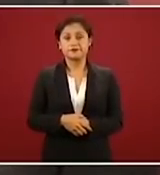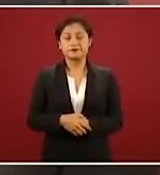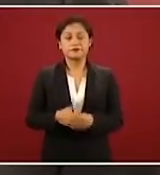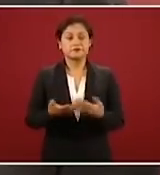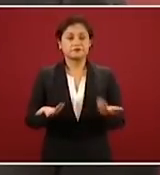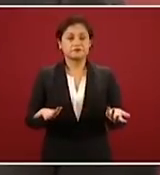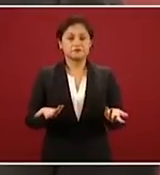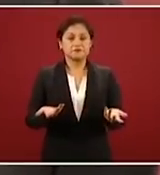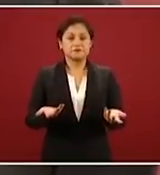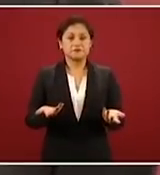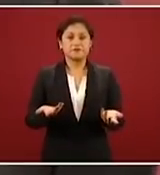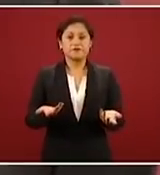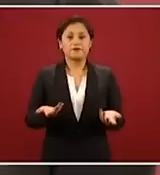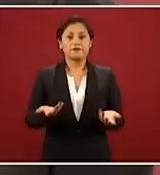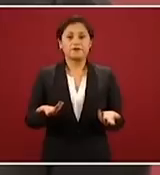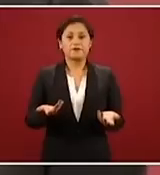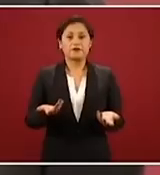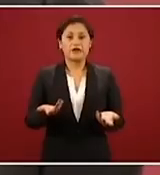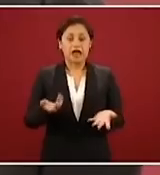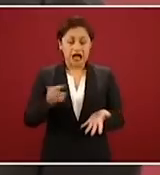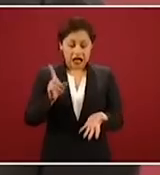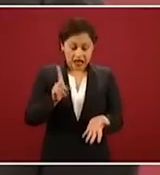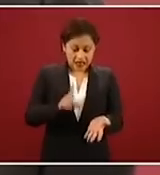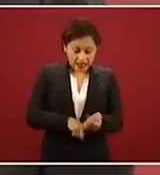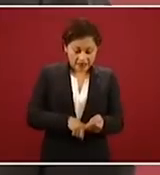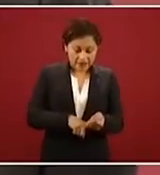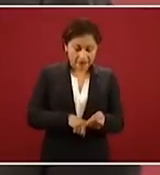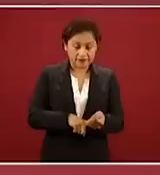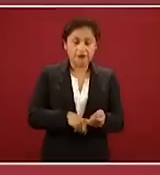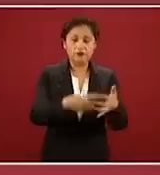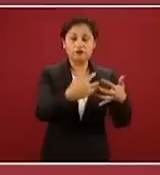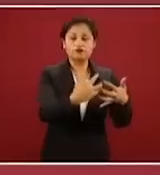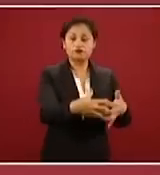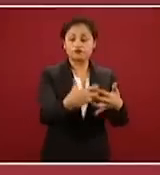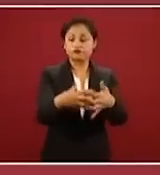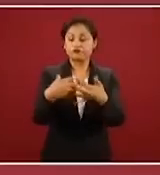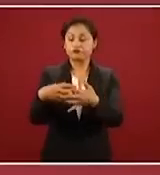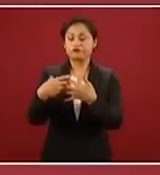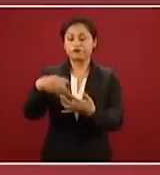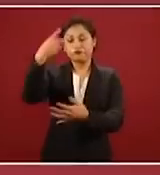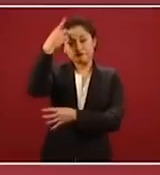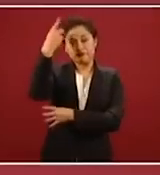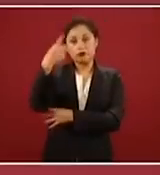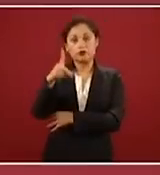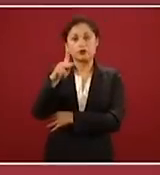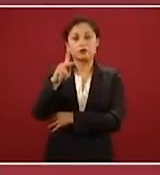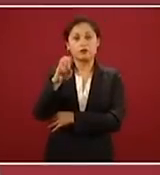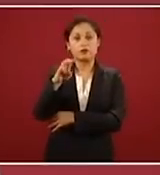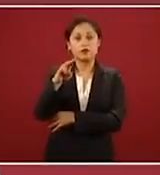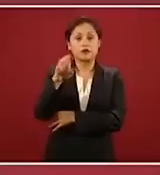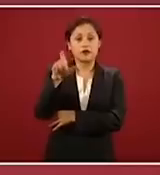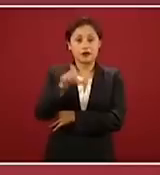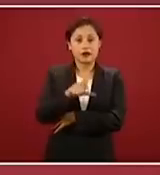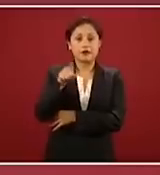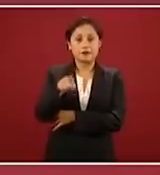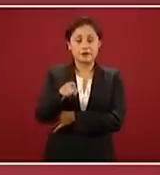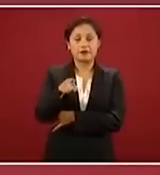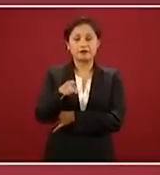abastecer con esa materia prima a las plantas de Pemex, del complejo